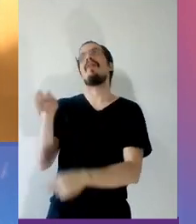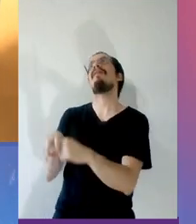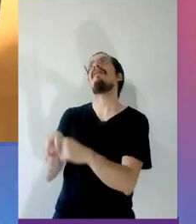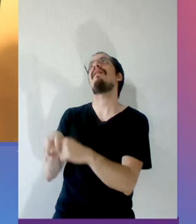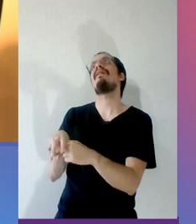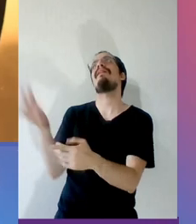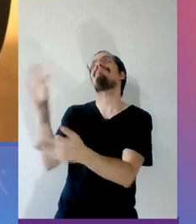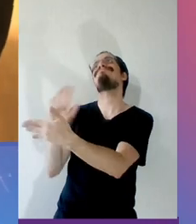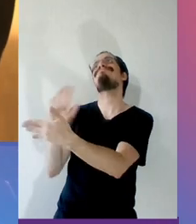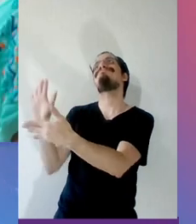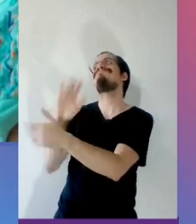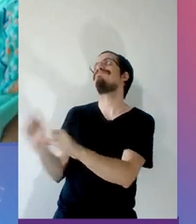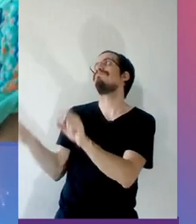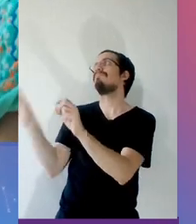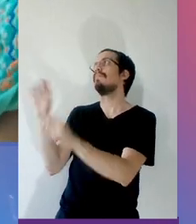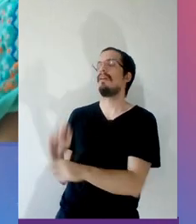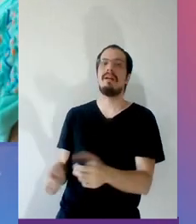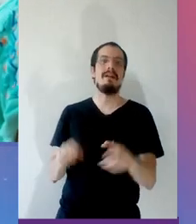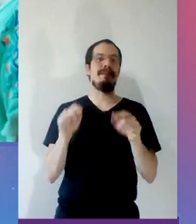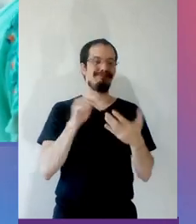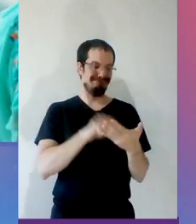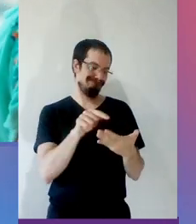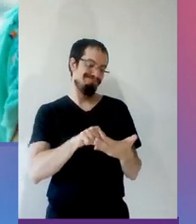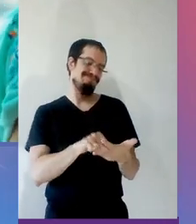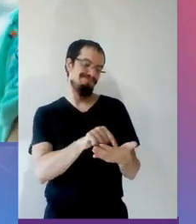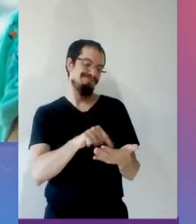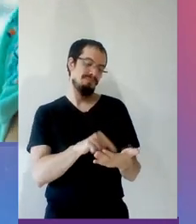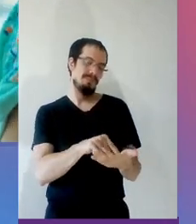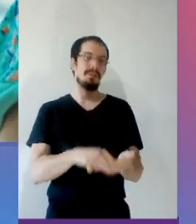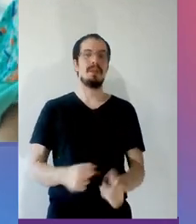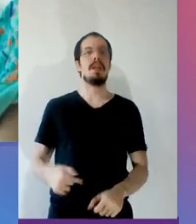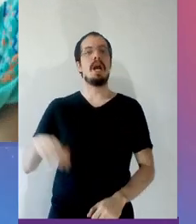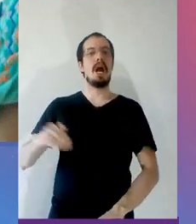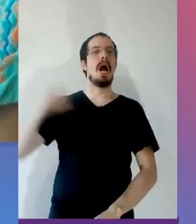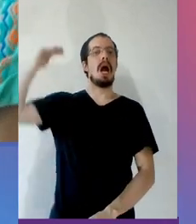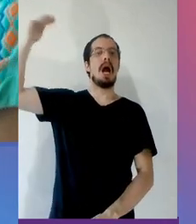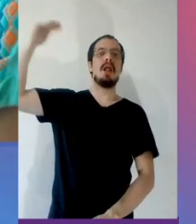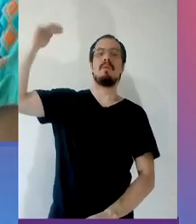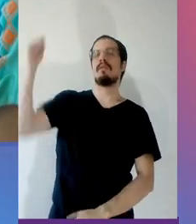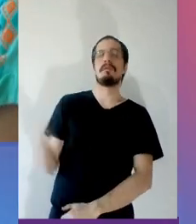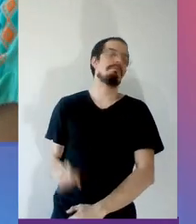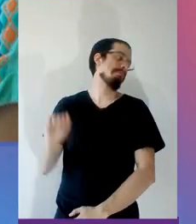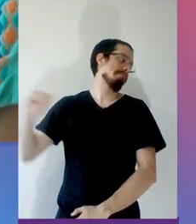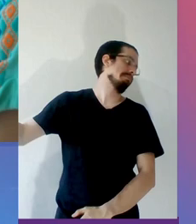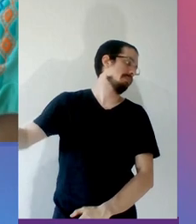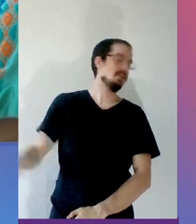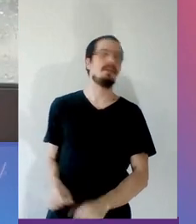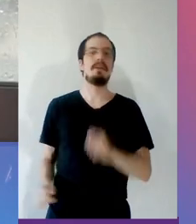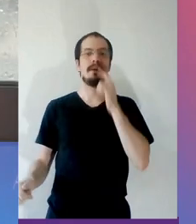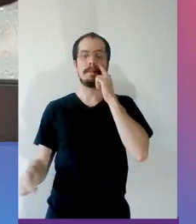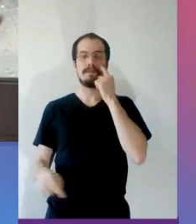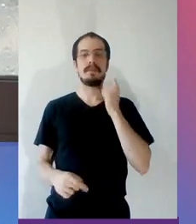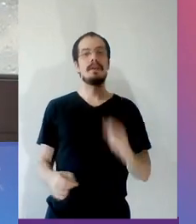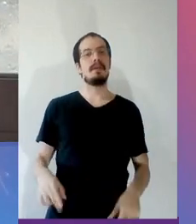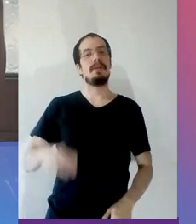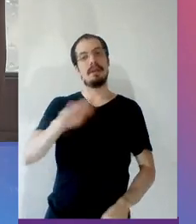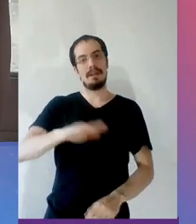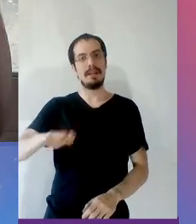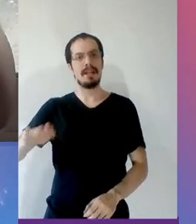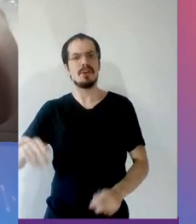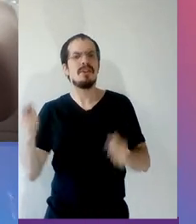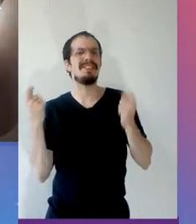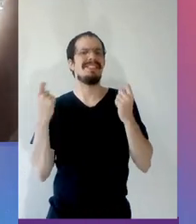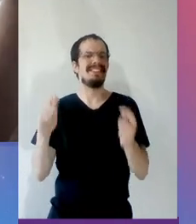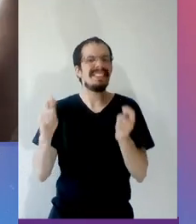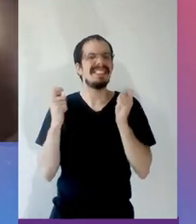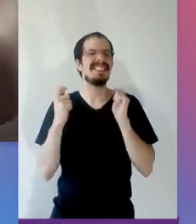quehaceres, pudiesen hacer sus actividades, ¿ya? Y los niños, entre comillas, ¿cierto?, tranquilos, intentando aprender